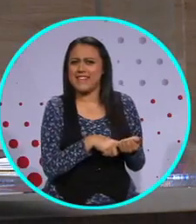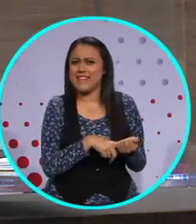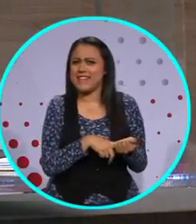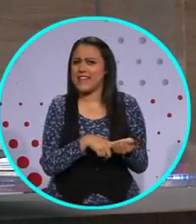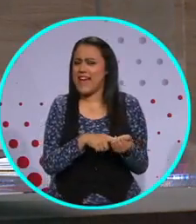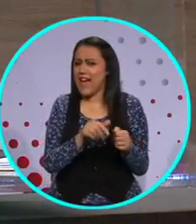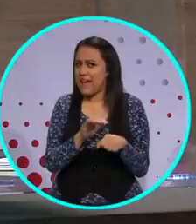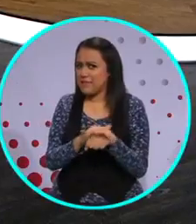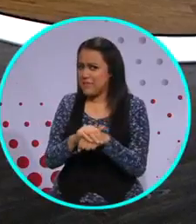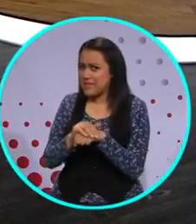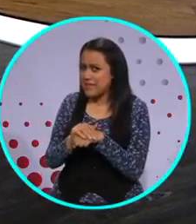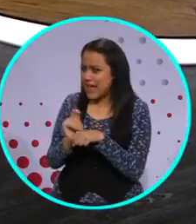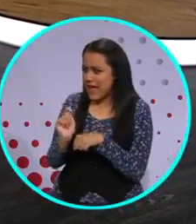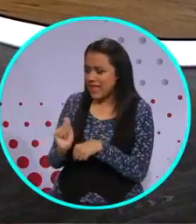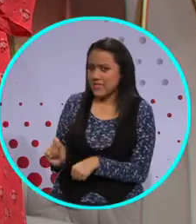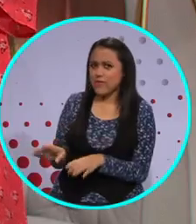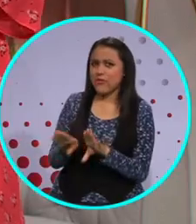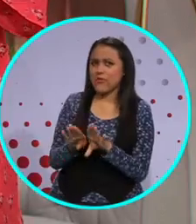tipo de amistad